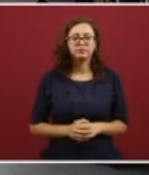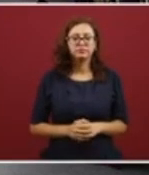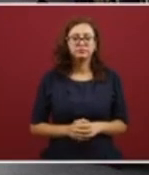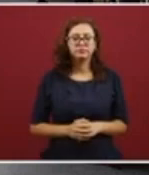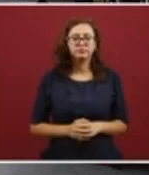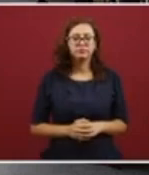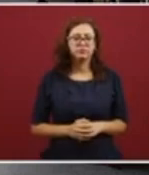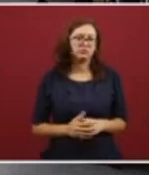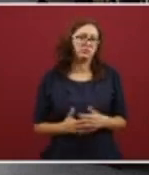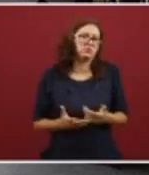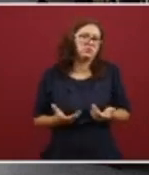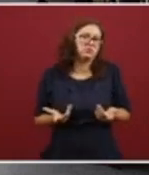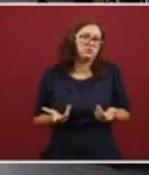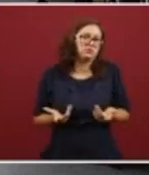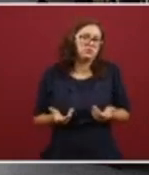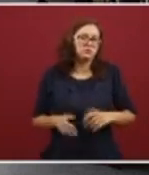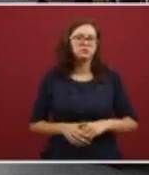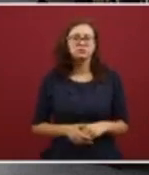Entonces,